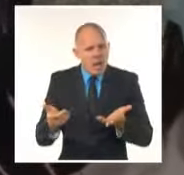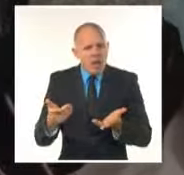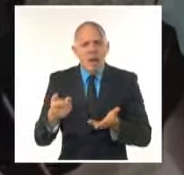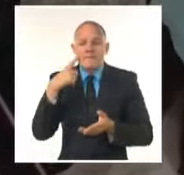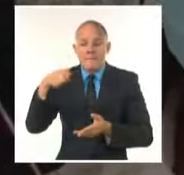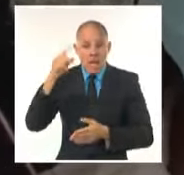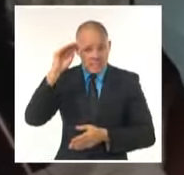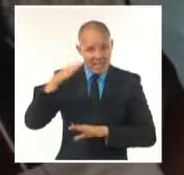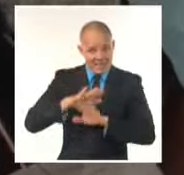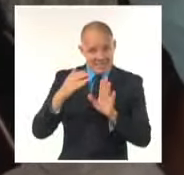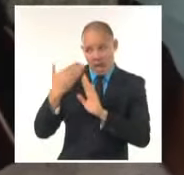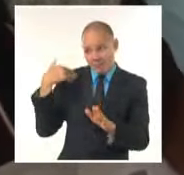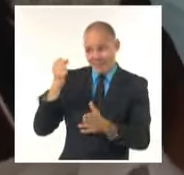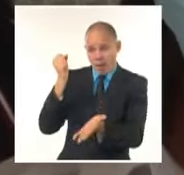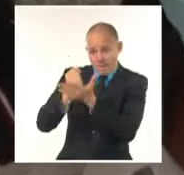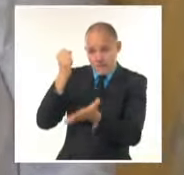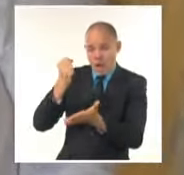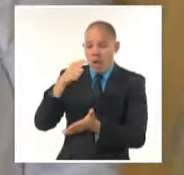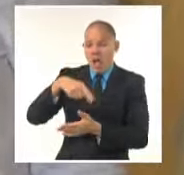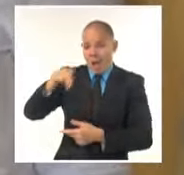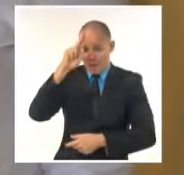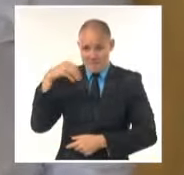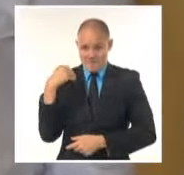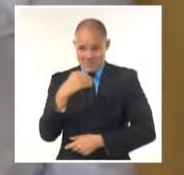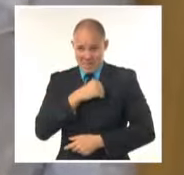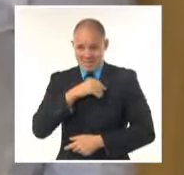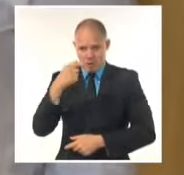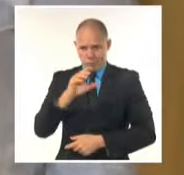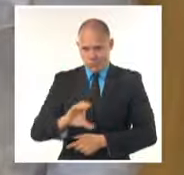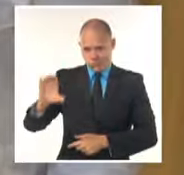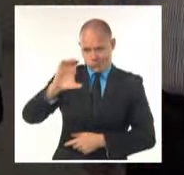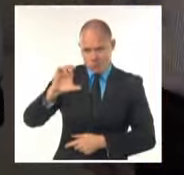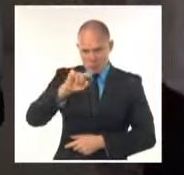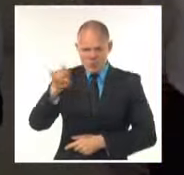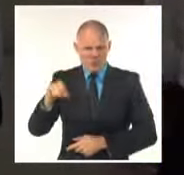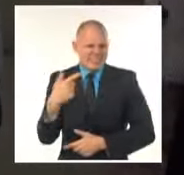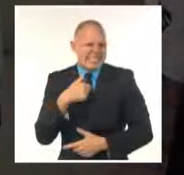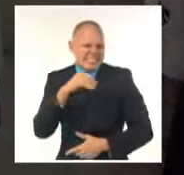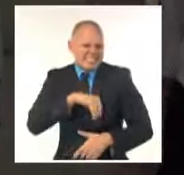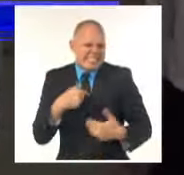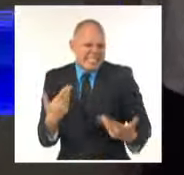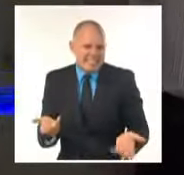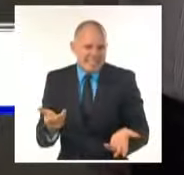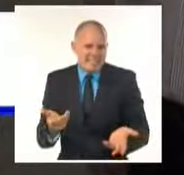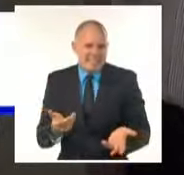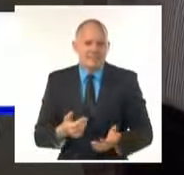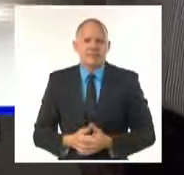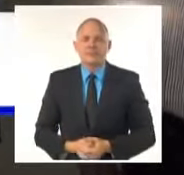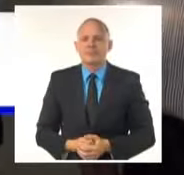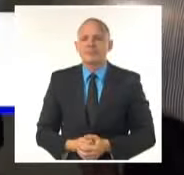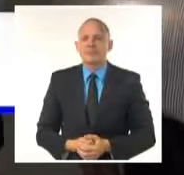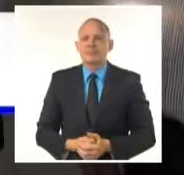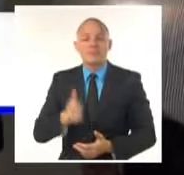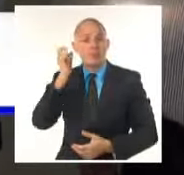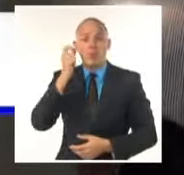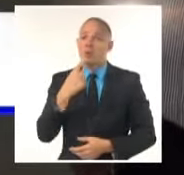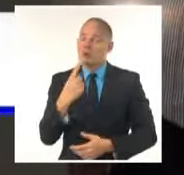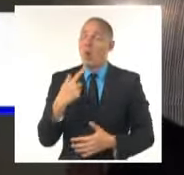salariales aprobados para el sector recientemente por parte del gobierno cubano. Nuestros profesionales de la salud están